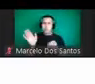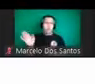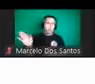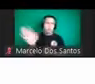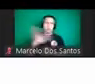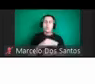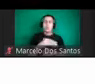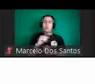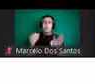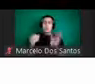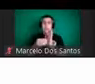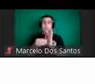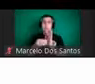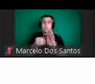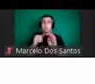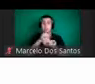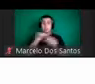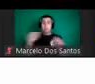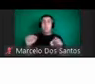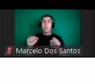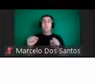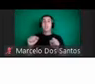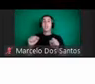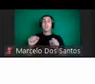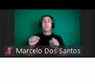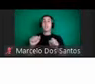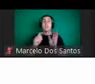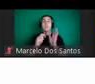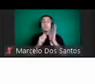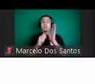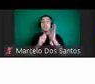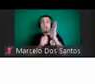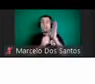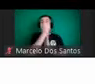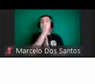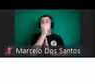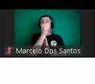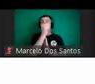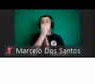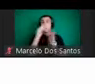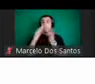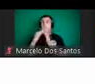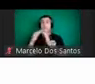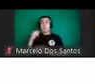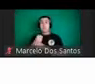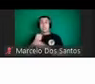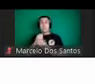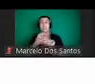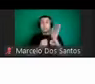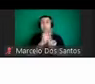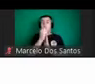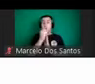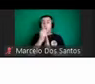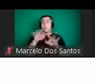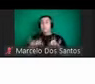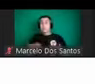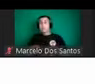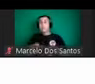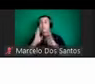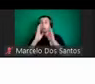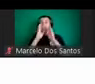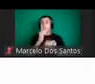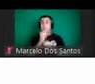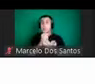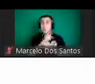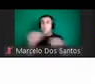medios tecnológicos. Aunque si se practica correctamente, esta puede ser un componente importante para la